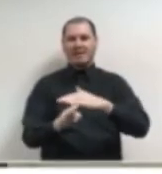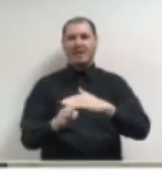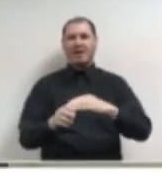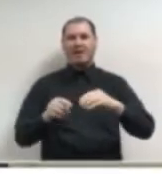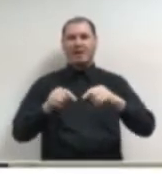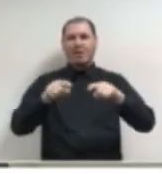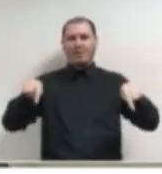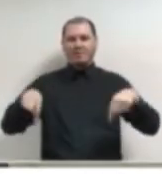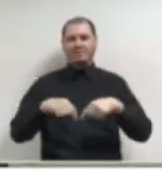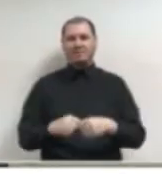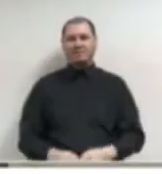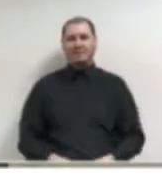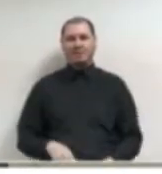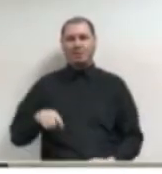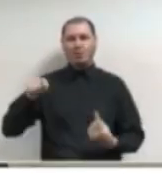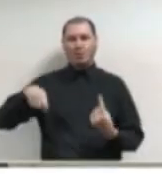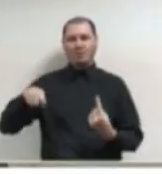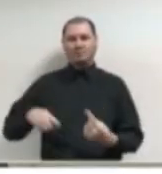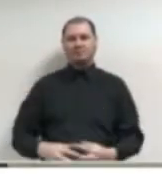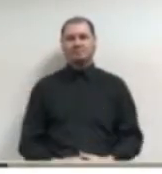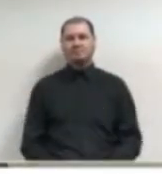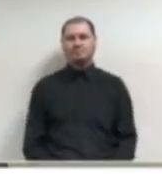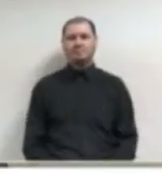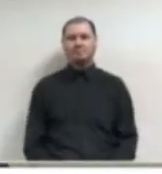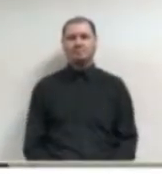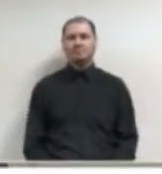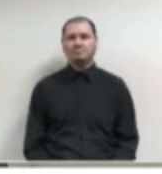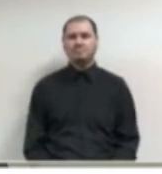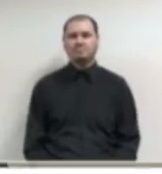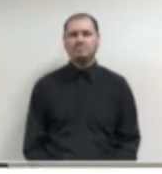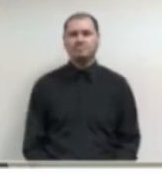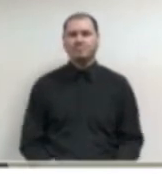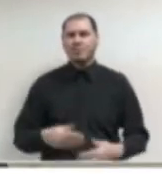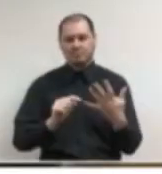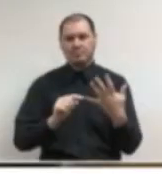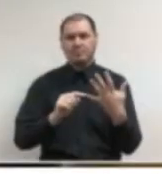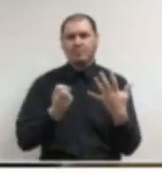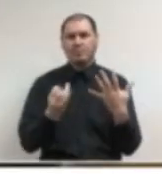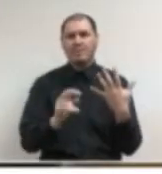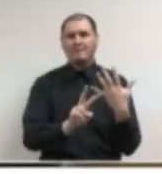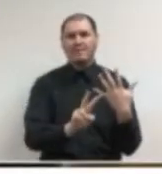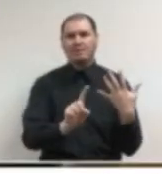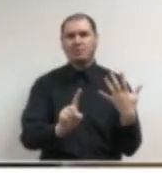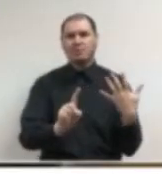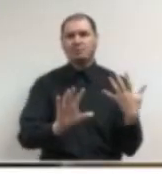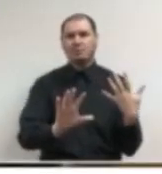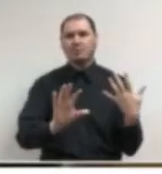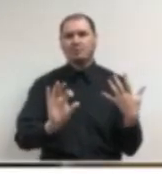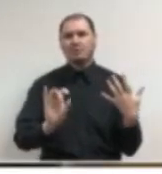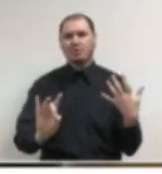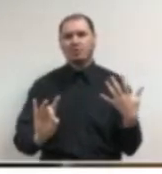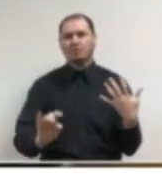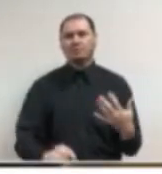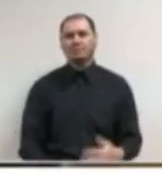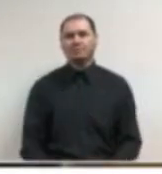correspondiente. En estos casos no deberá tomarse en cuenta tampoco si la resolución que llama a autos se encuentra o no firme. Disponer que cada juzgado o tribunal citado en el